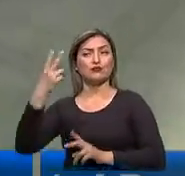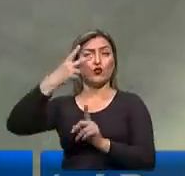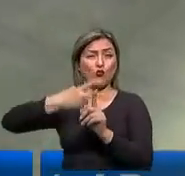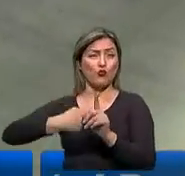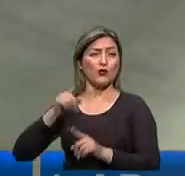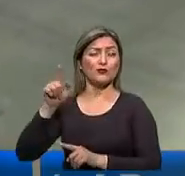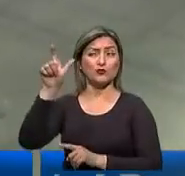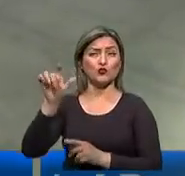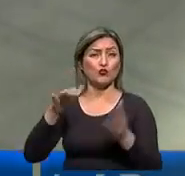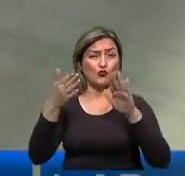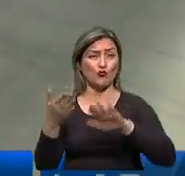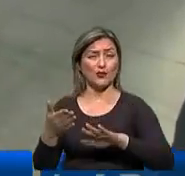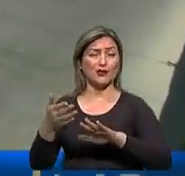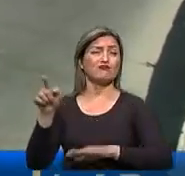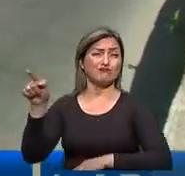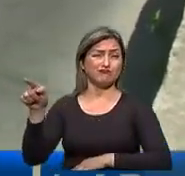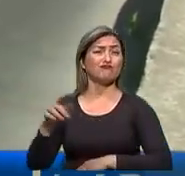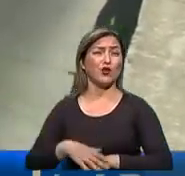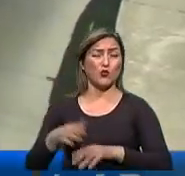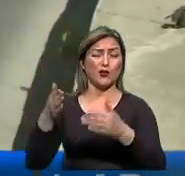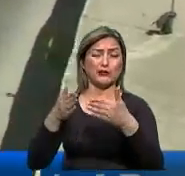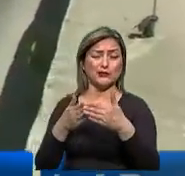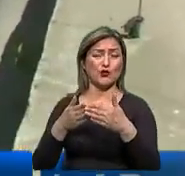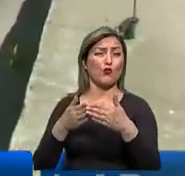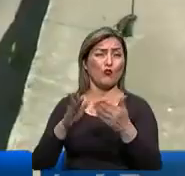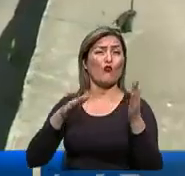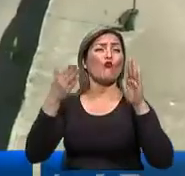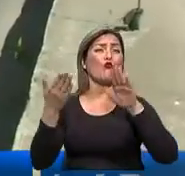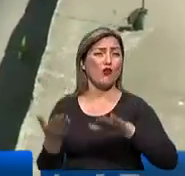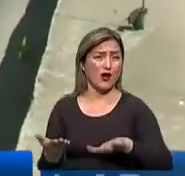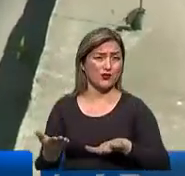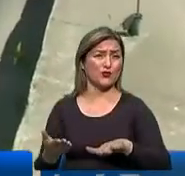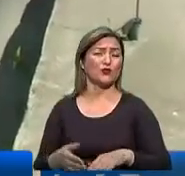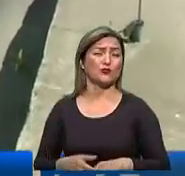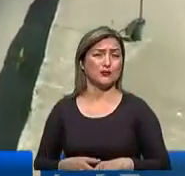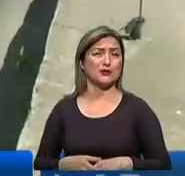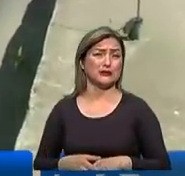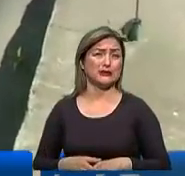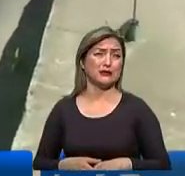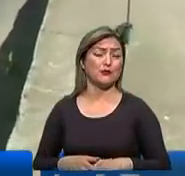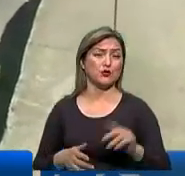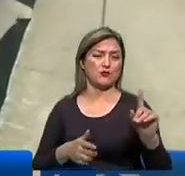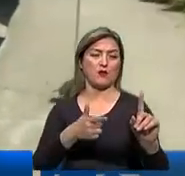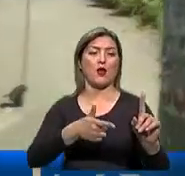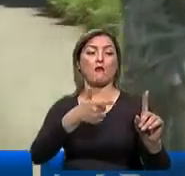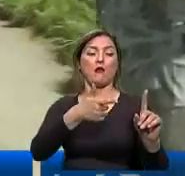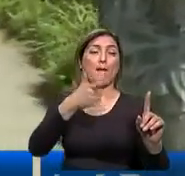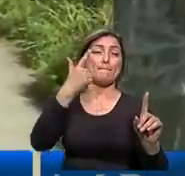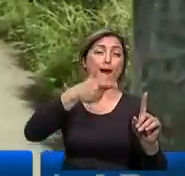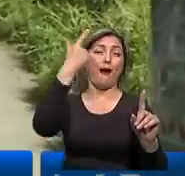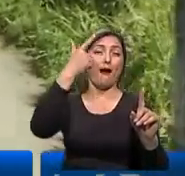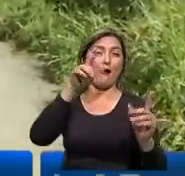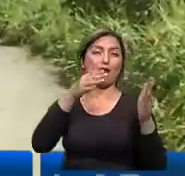un muerto, un asesinato acá en la esquina, con esto de que le asaltaron y lo dispararon. Entonces aquí